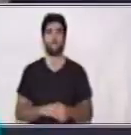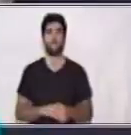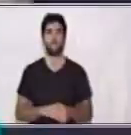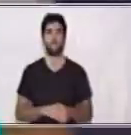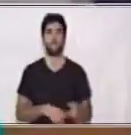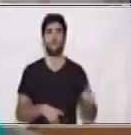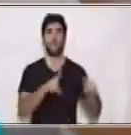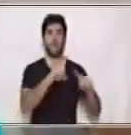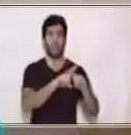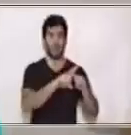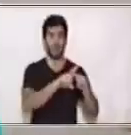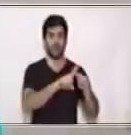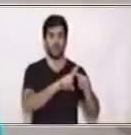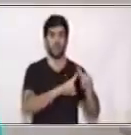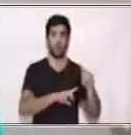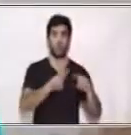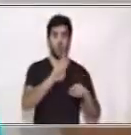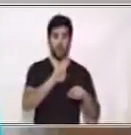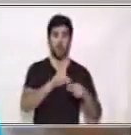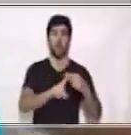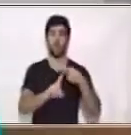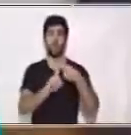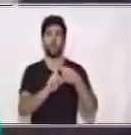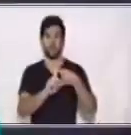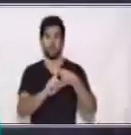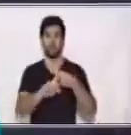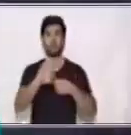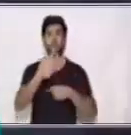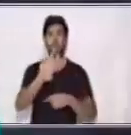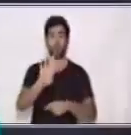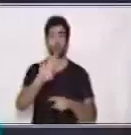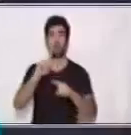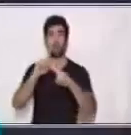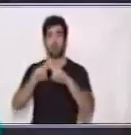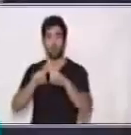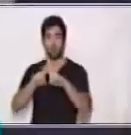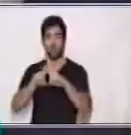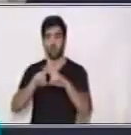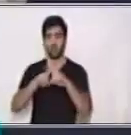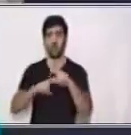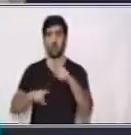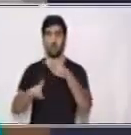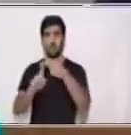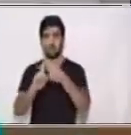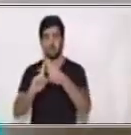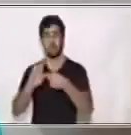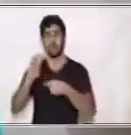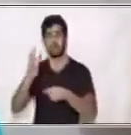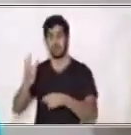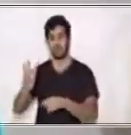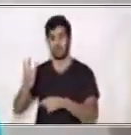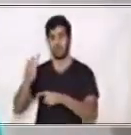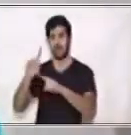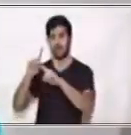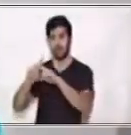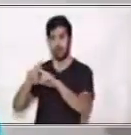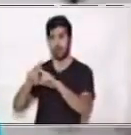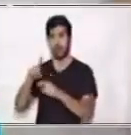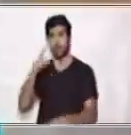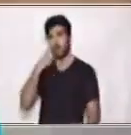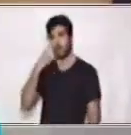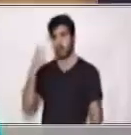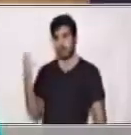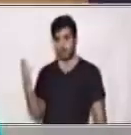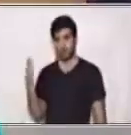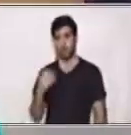más 3x, vea, coloqué estos primero, que es este, este y este, que